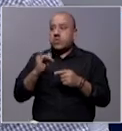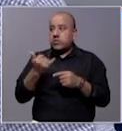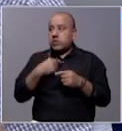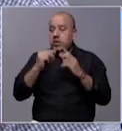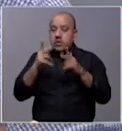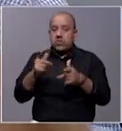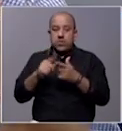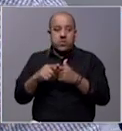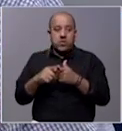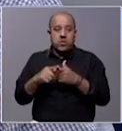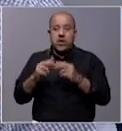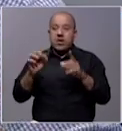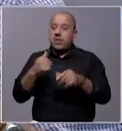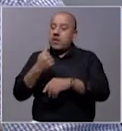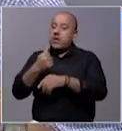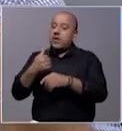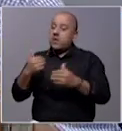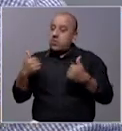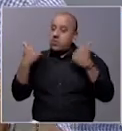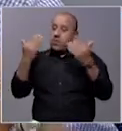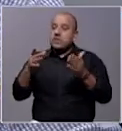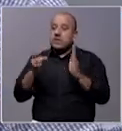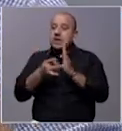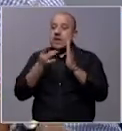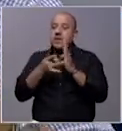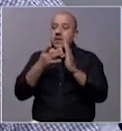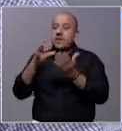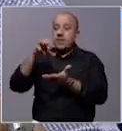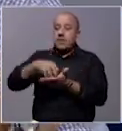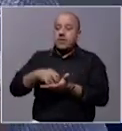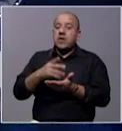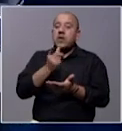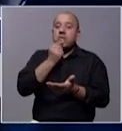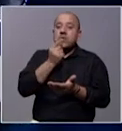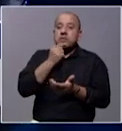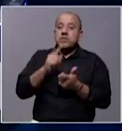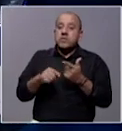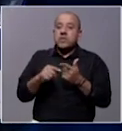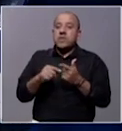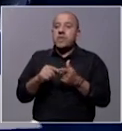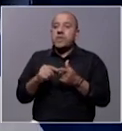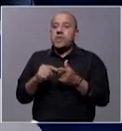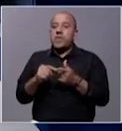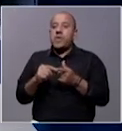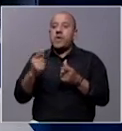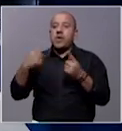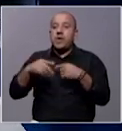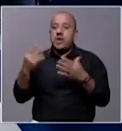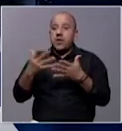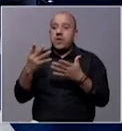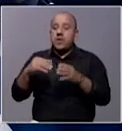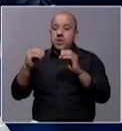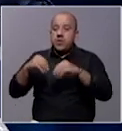como una necesidad en cuanto a jerarquizar como unidad operativa a las comisarías ya las seccionales que claramente se han debilitado y